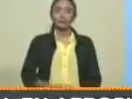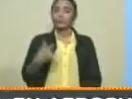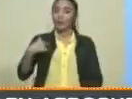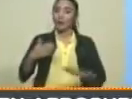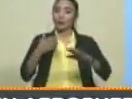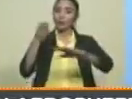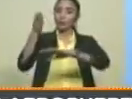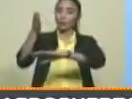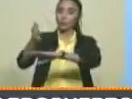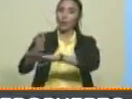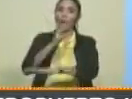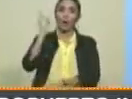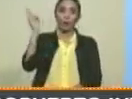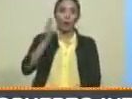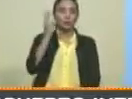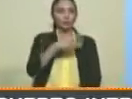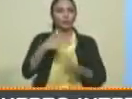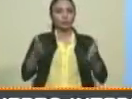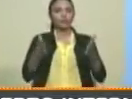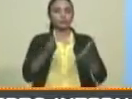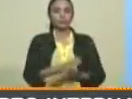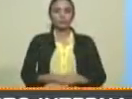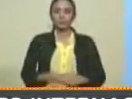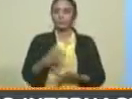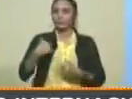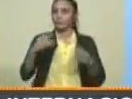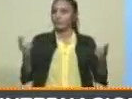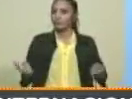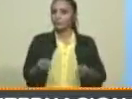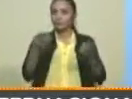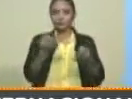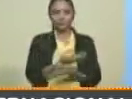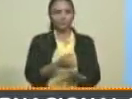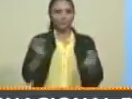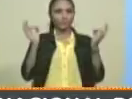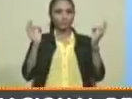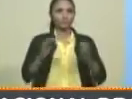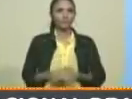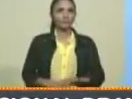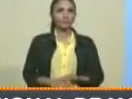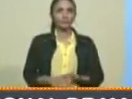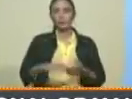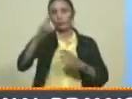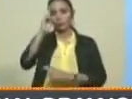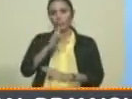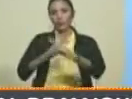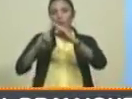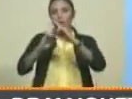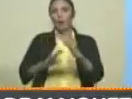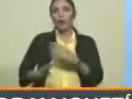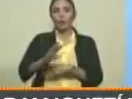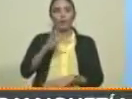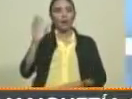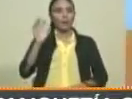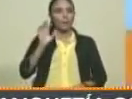la capital del imperio y hemos regresado con la victoria en nuestras manos. ¡Héroes de la patria!